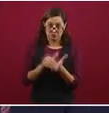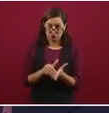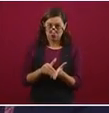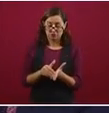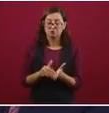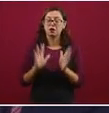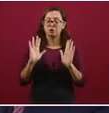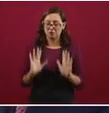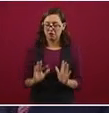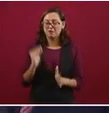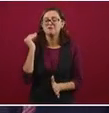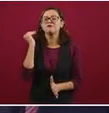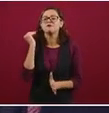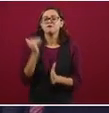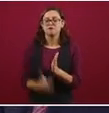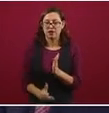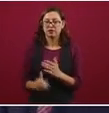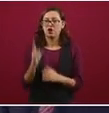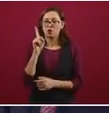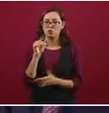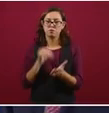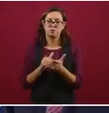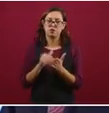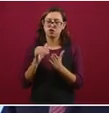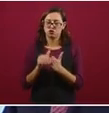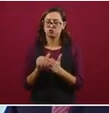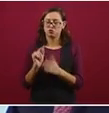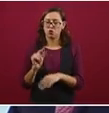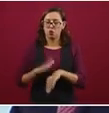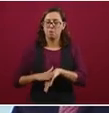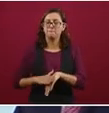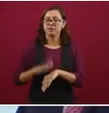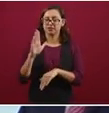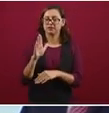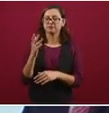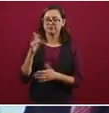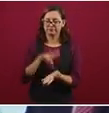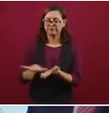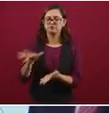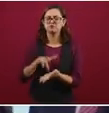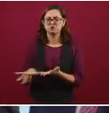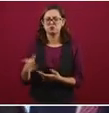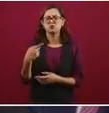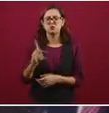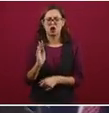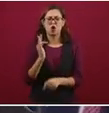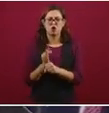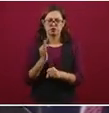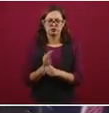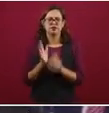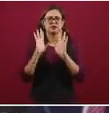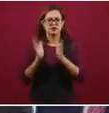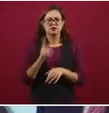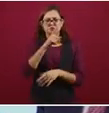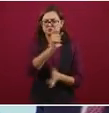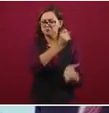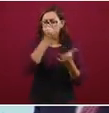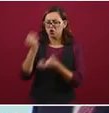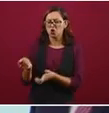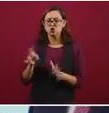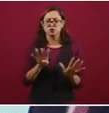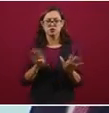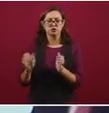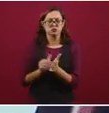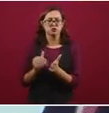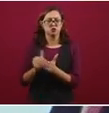nos falta el resto, que es un poquito más de los 1.000 millones, pero vamos en 926 millones ya,